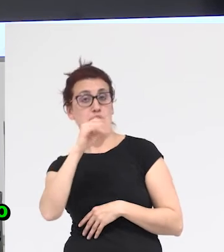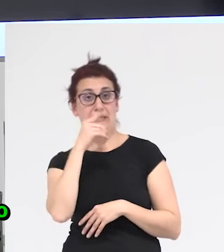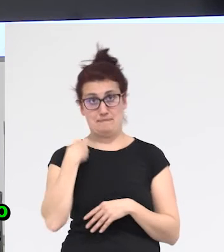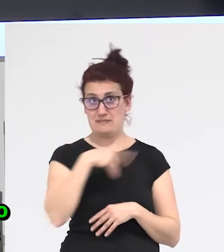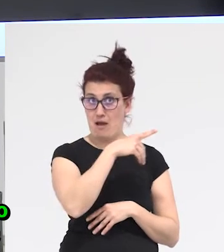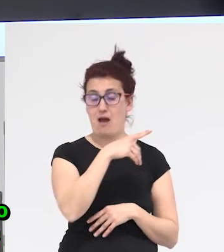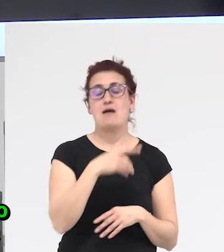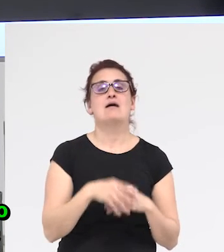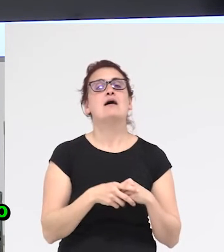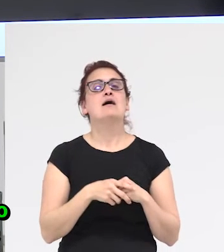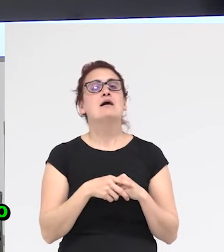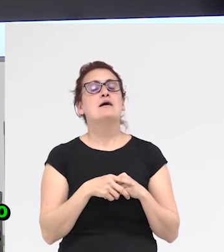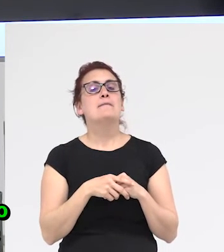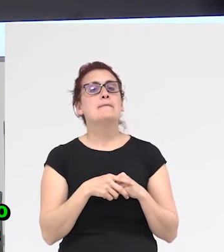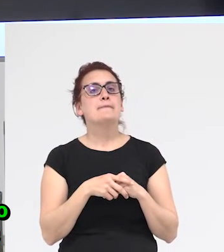Arnau